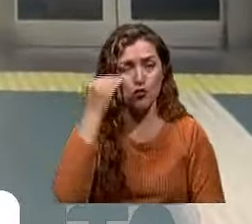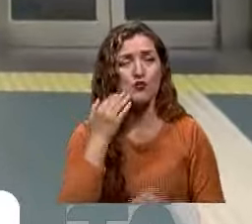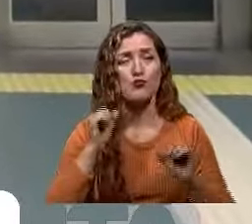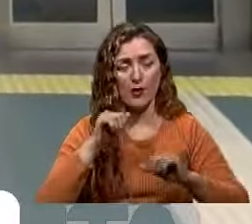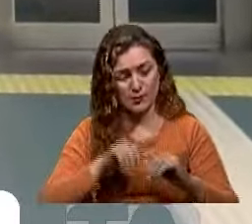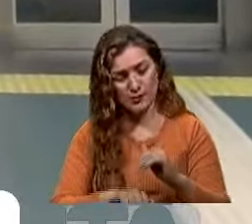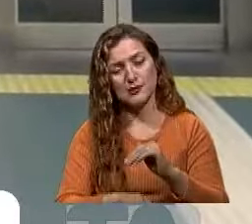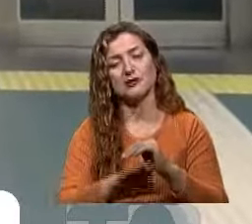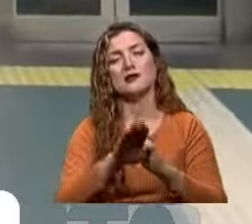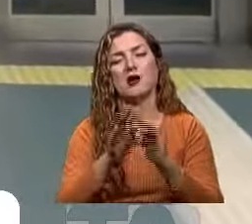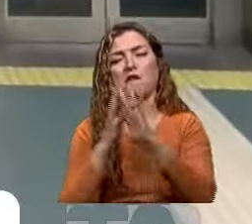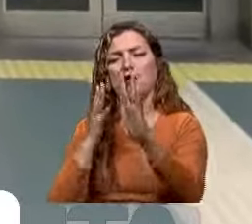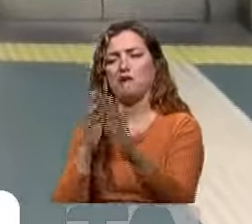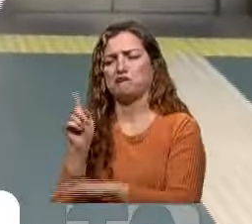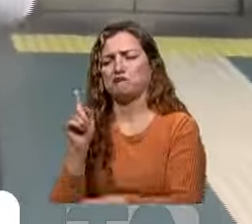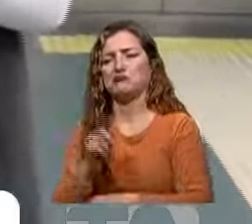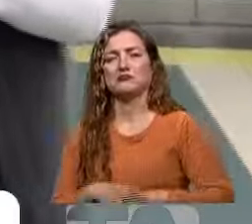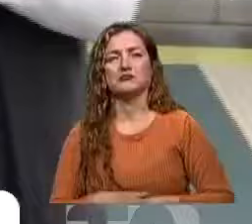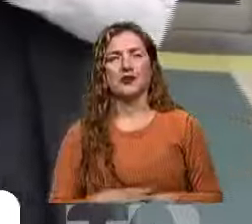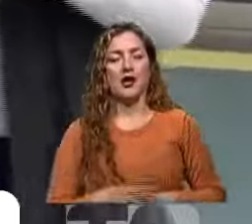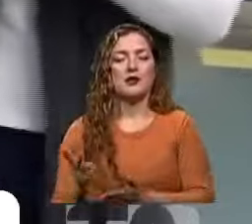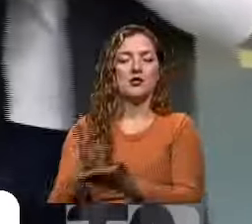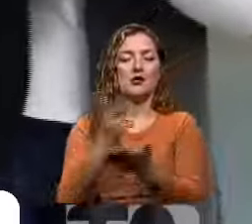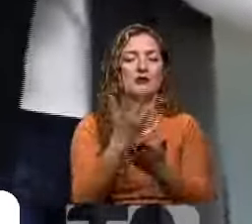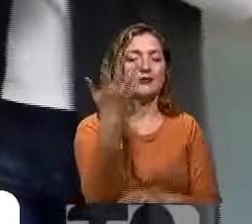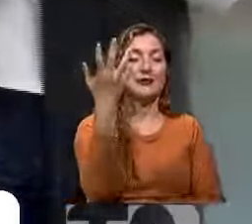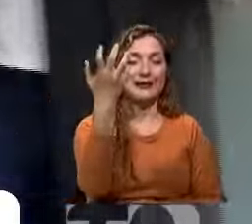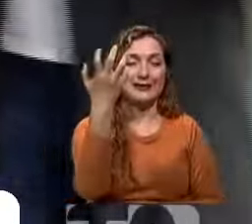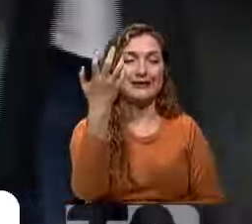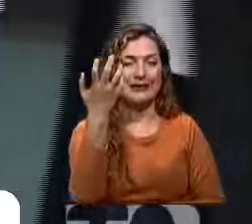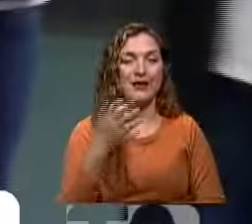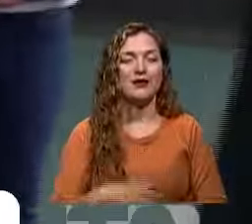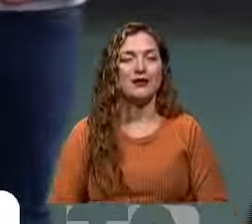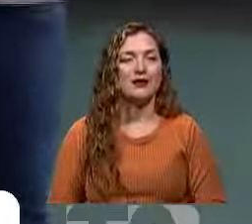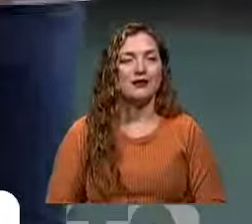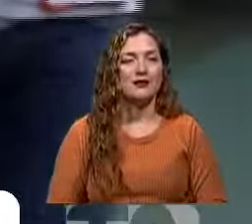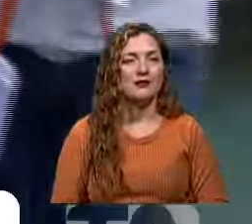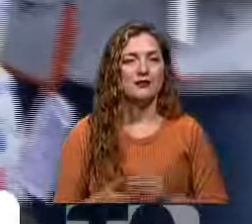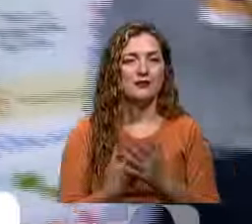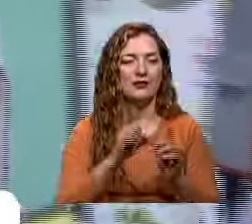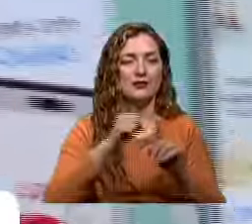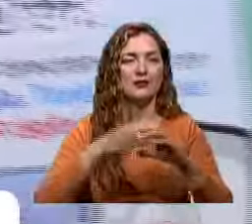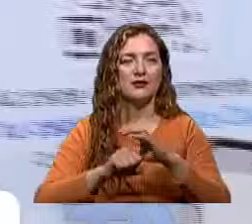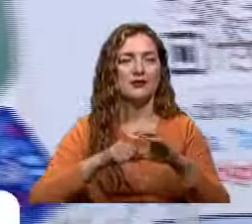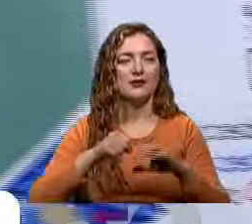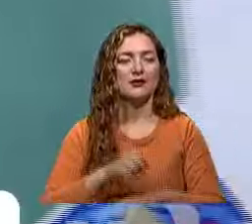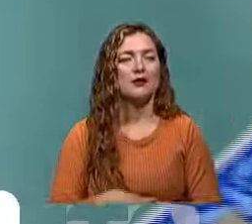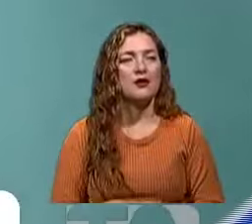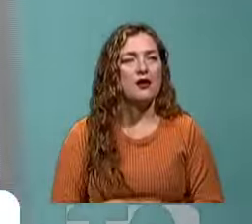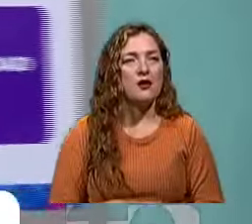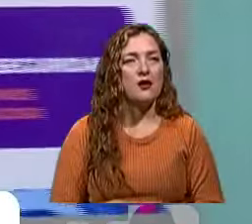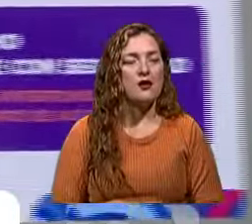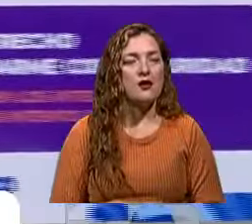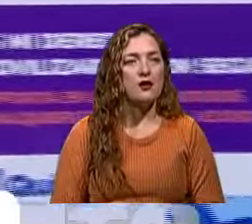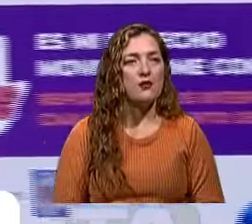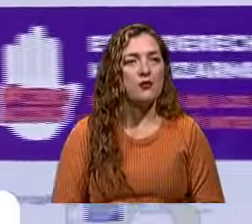puedan ingresar sin filas a las 15 estaciones, a cualquiera de las estaciones de este nuevo sistema de transporte. Recordarles además que para